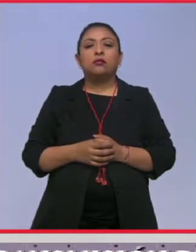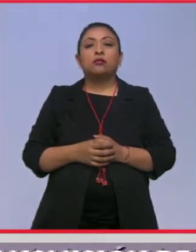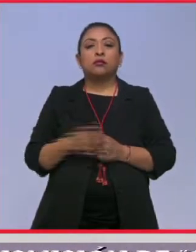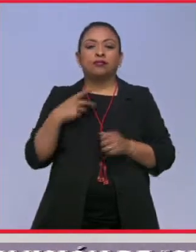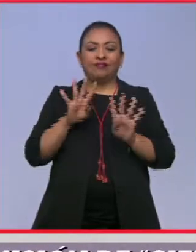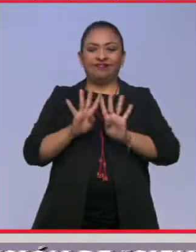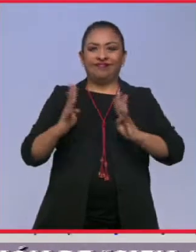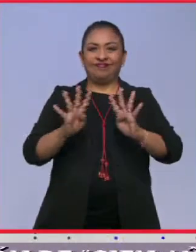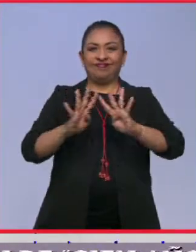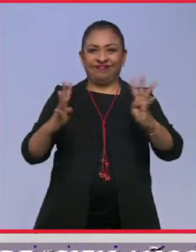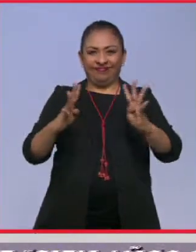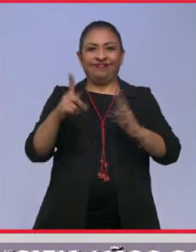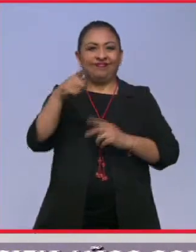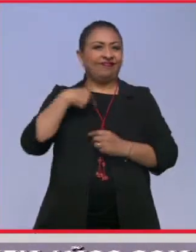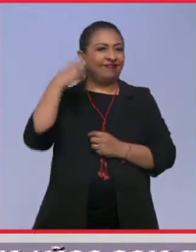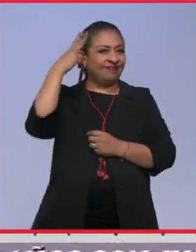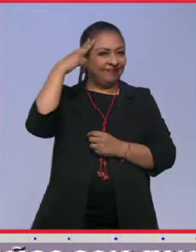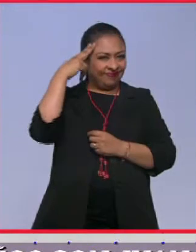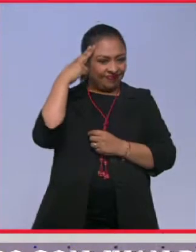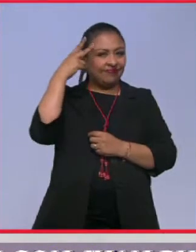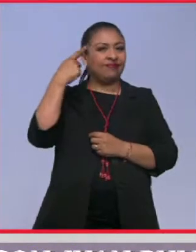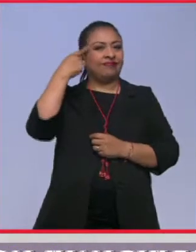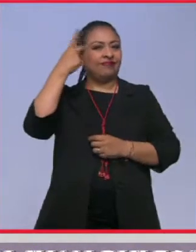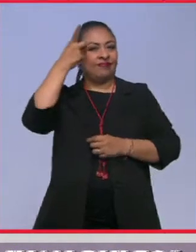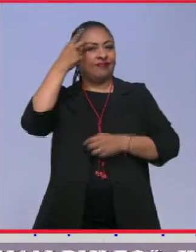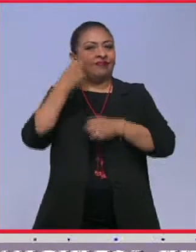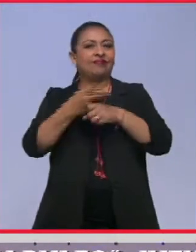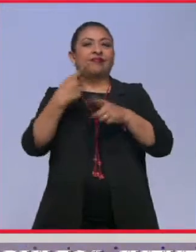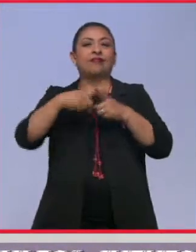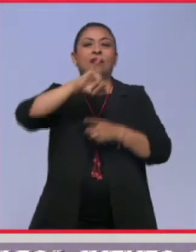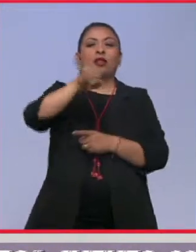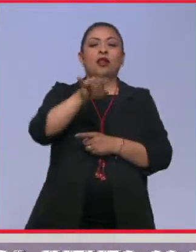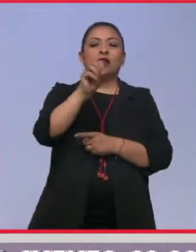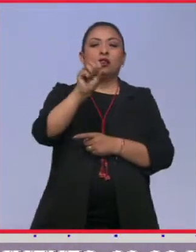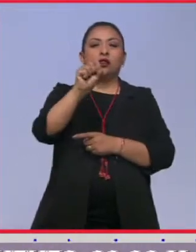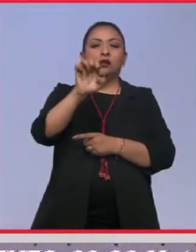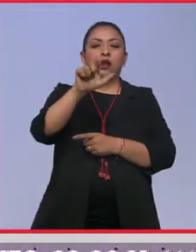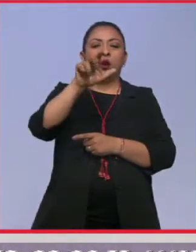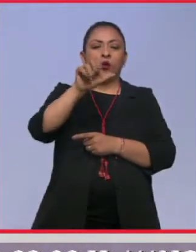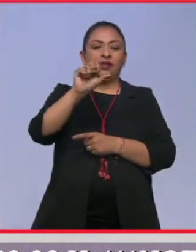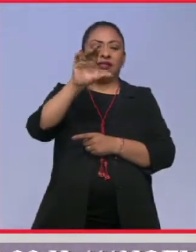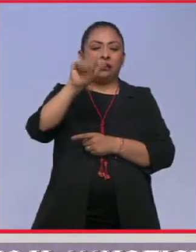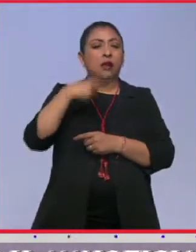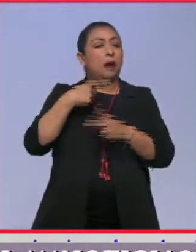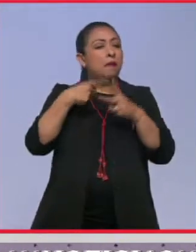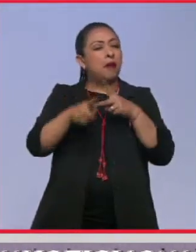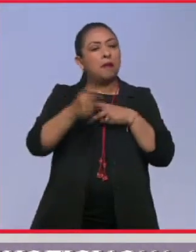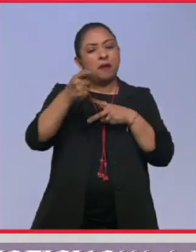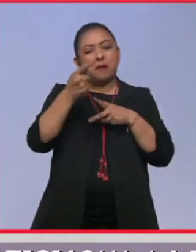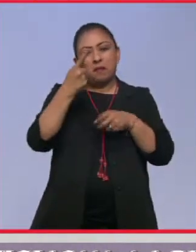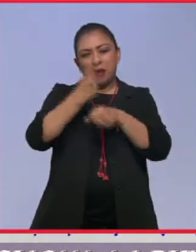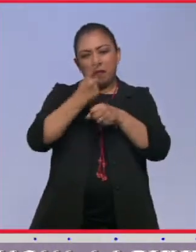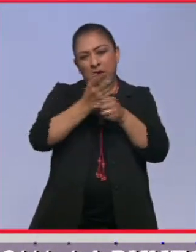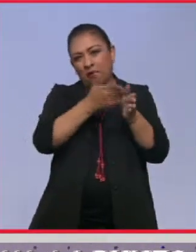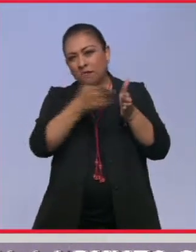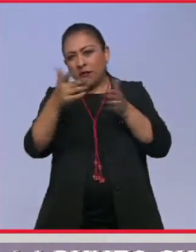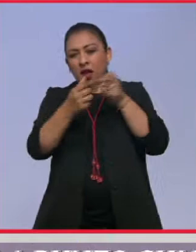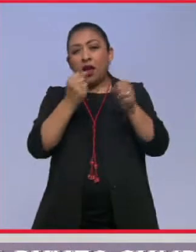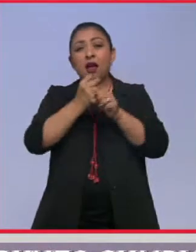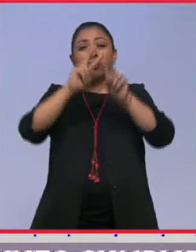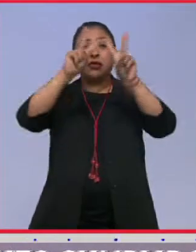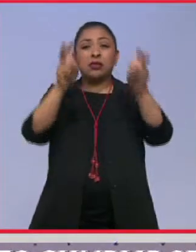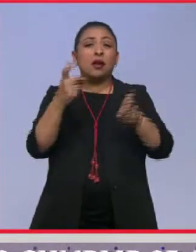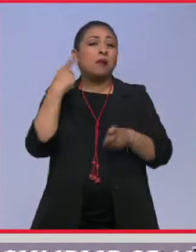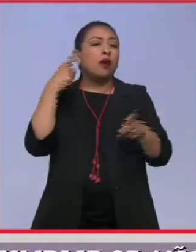La Orquesta de Cámara de Bellas Artes, bajo la batuta de José Luis Castillo, inicia su primera temporada del año con una programación titulada